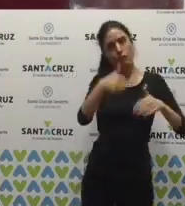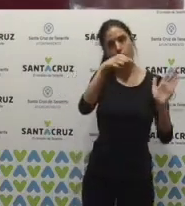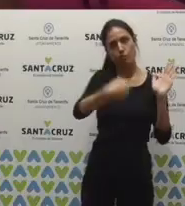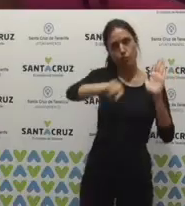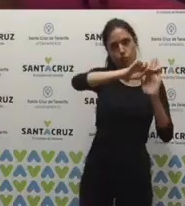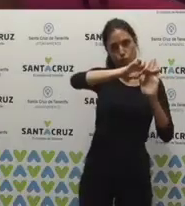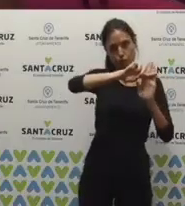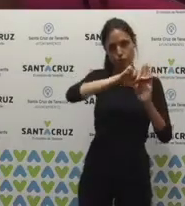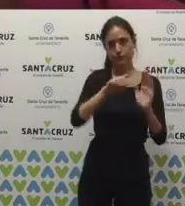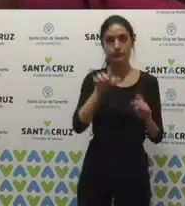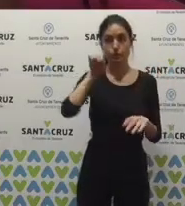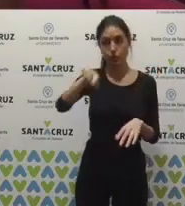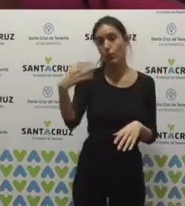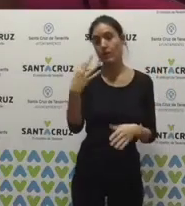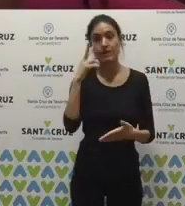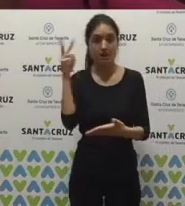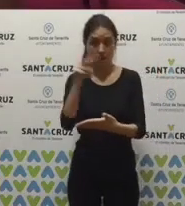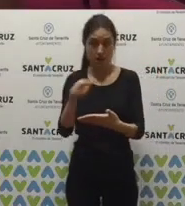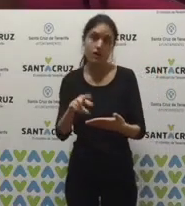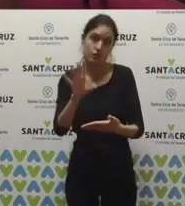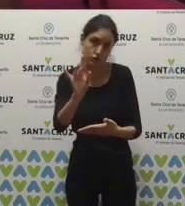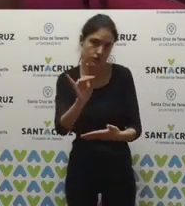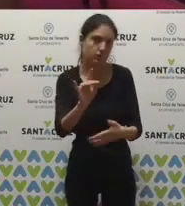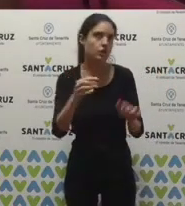creo que usted lo tiene que ver mire